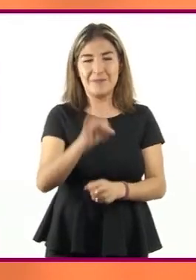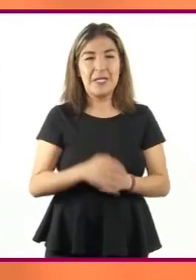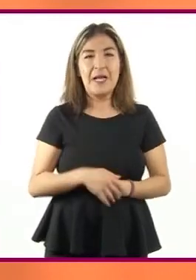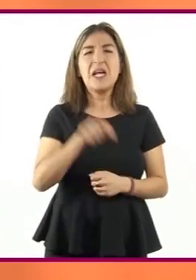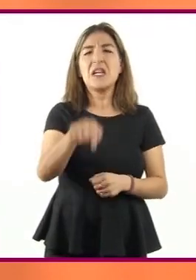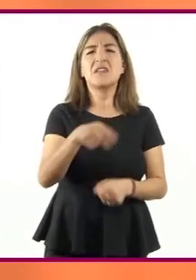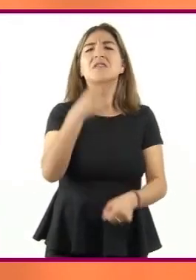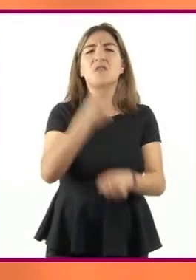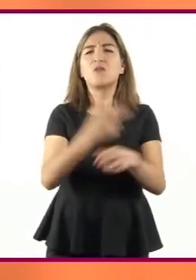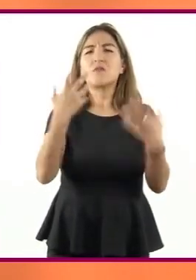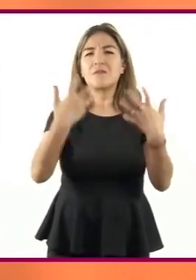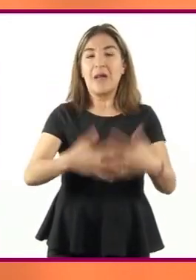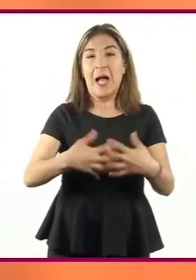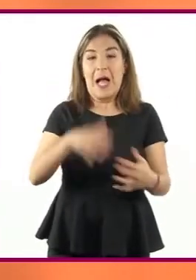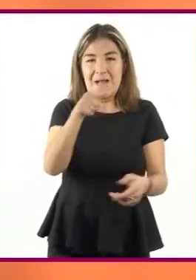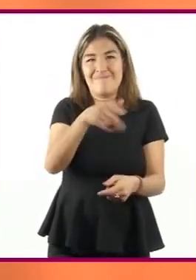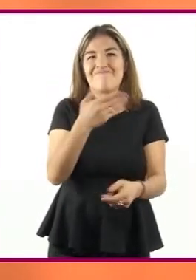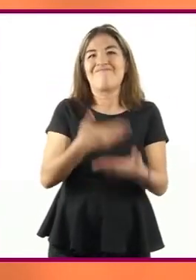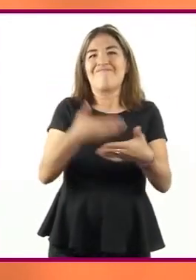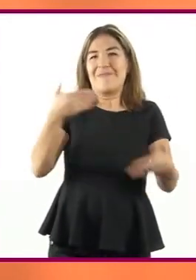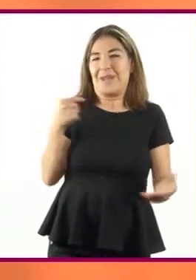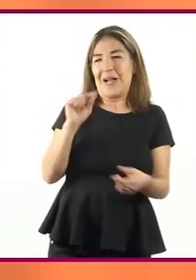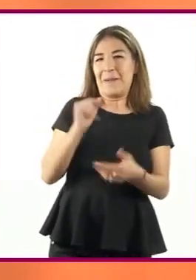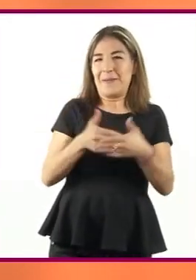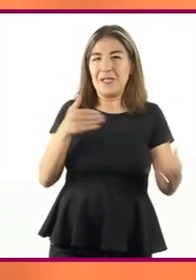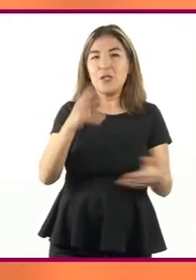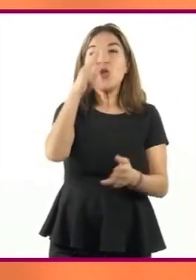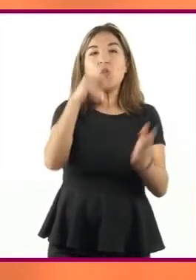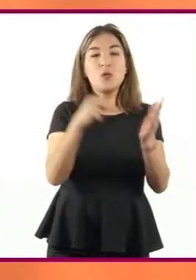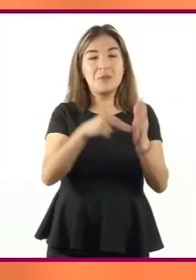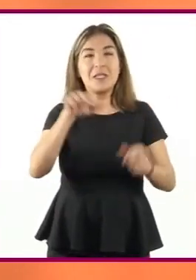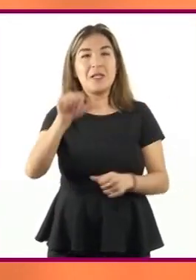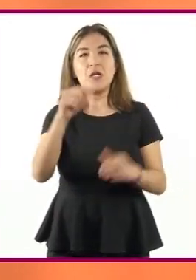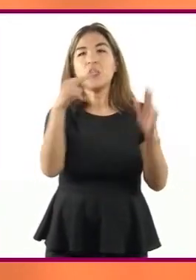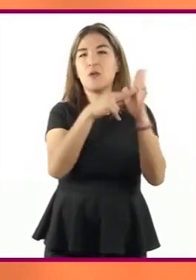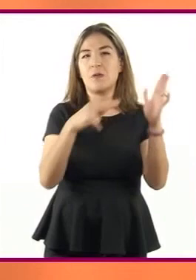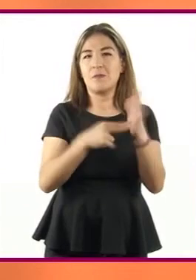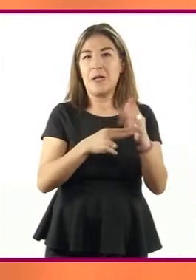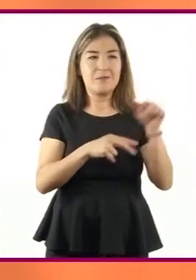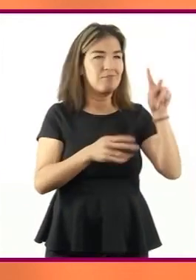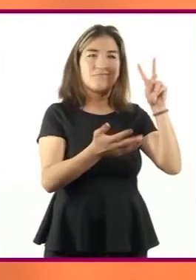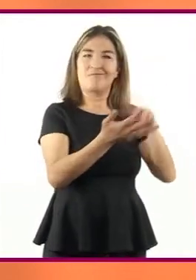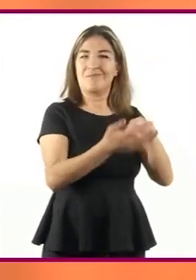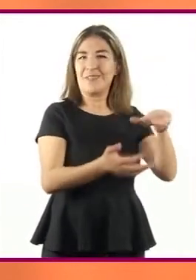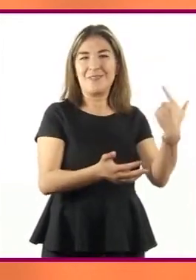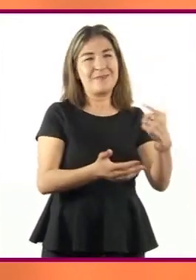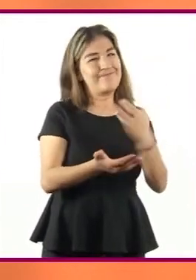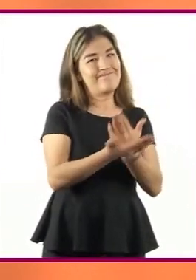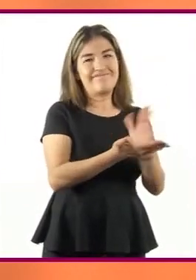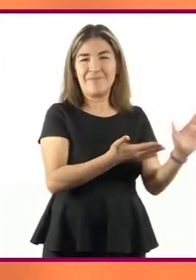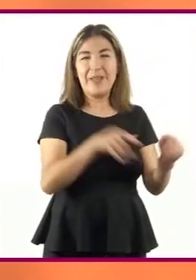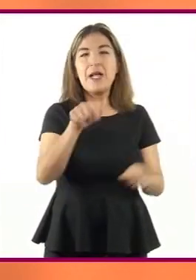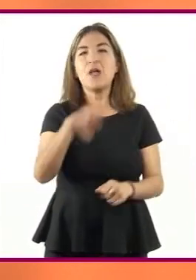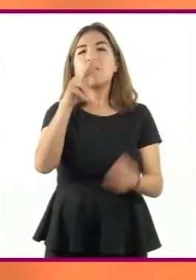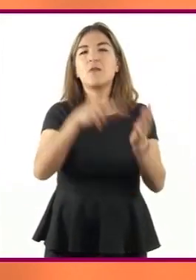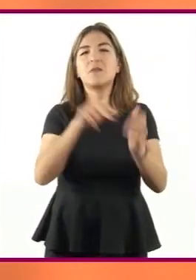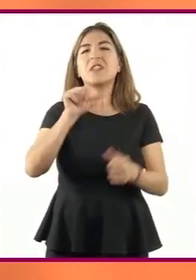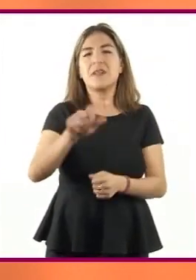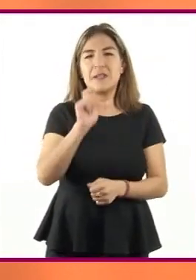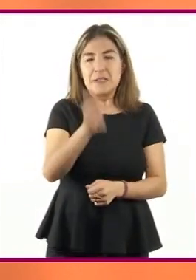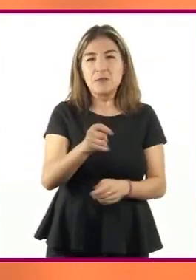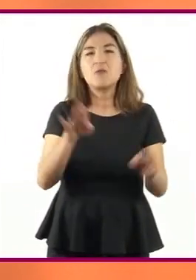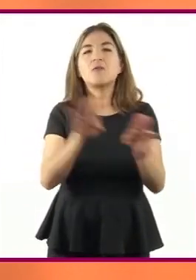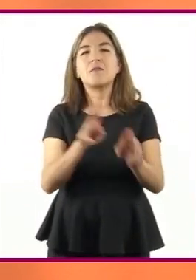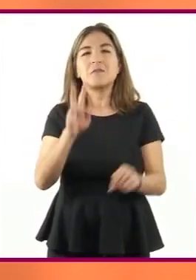es de fabricación más reciente, ya que cumple con la norma del 2016 y no la del 2012. Y se observa que es un aparato con